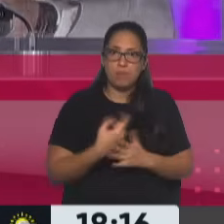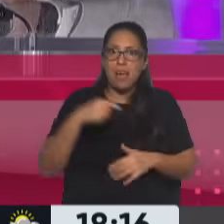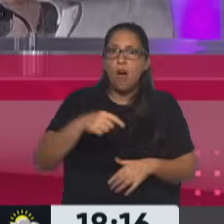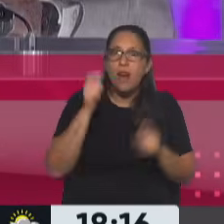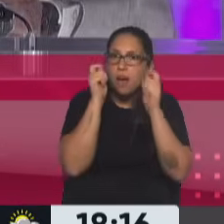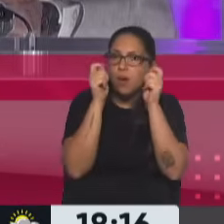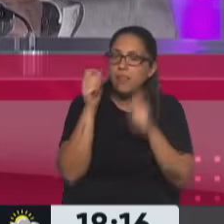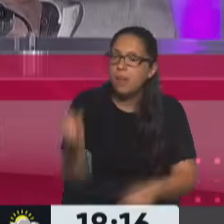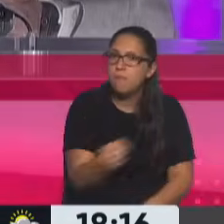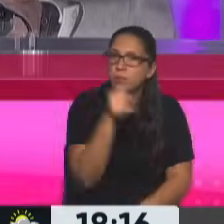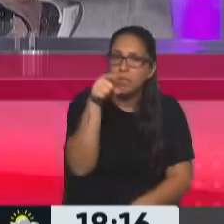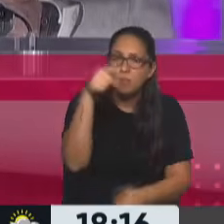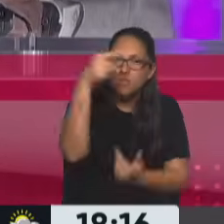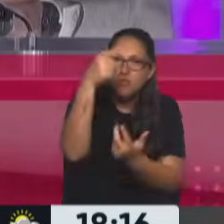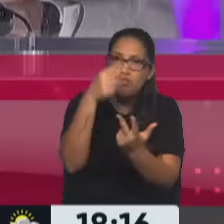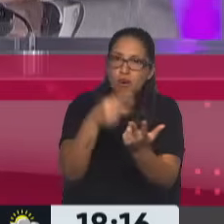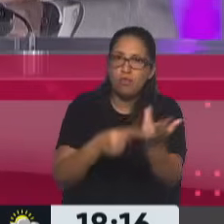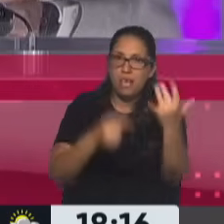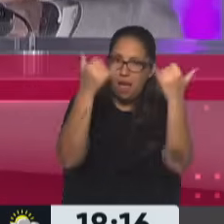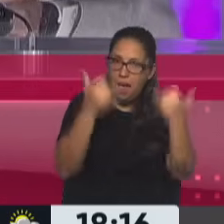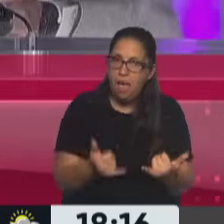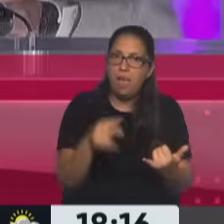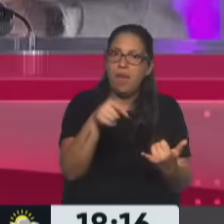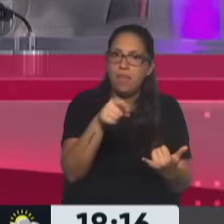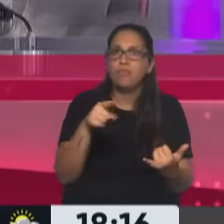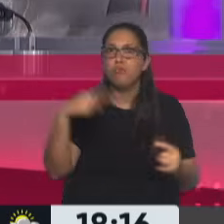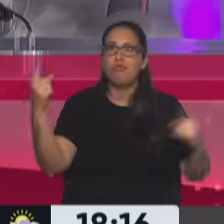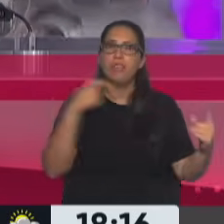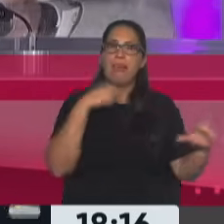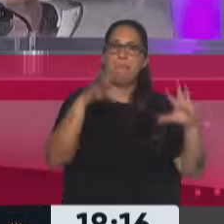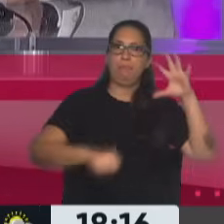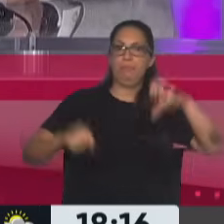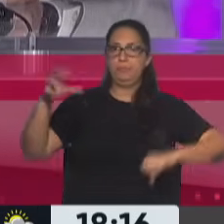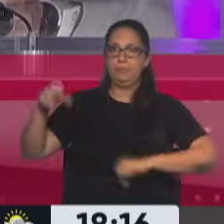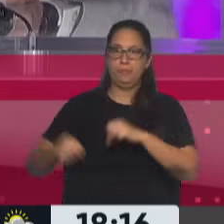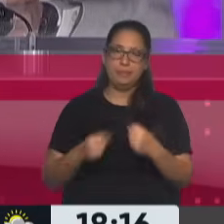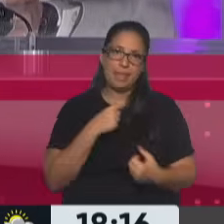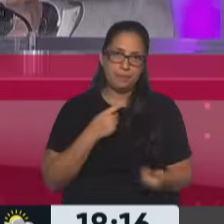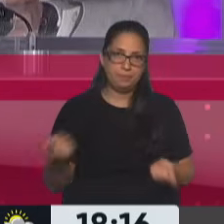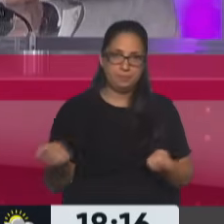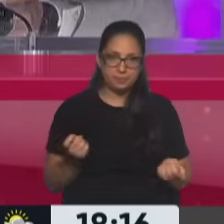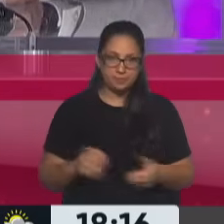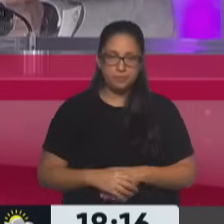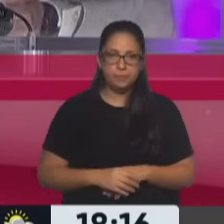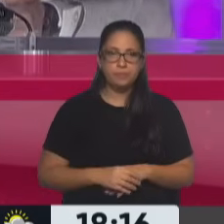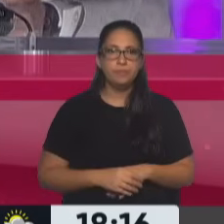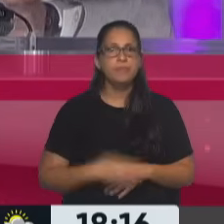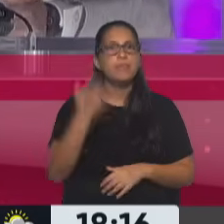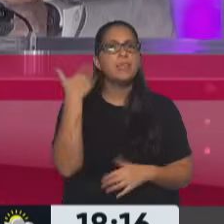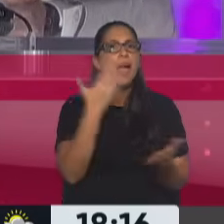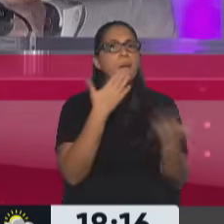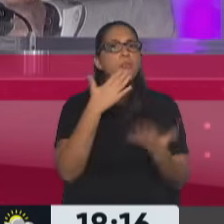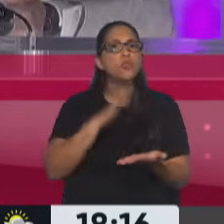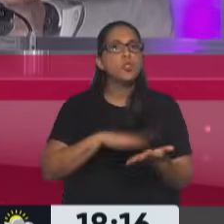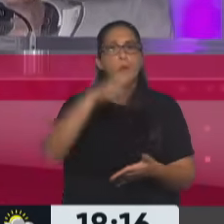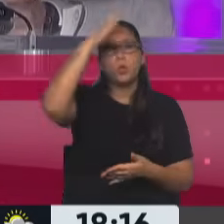ocupar el centro y los titulares en la discusión política. Bien. Juan, hablábamos del acuerdo que anunció el